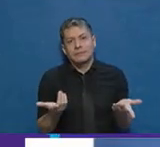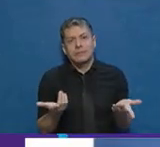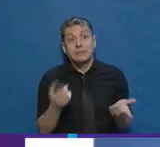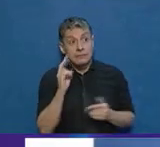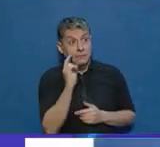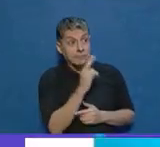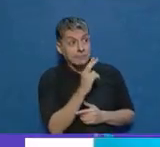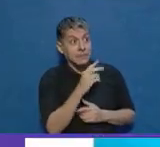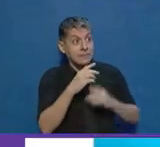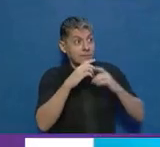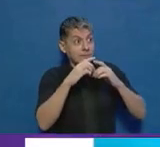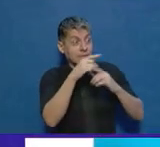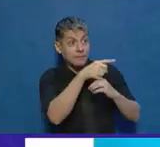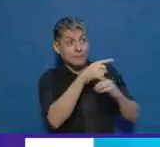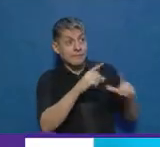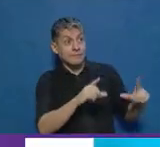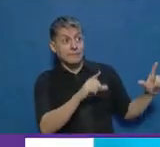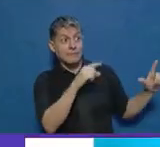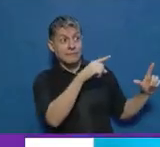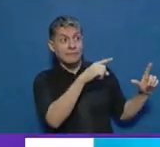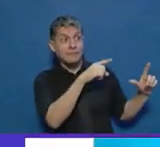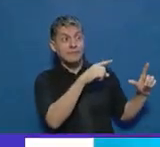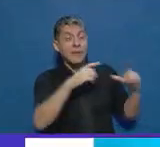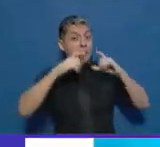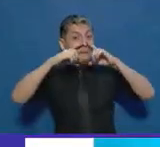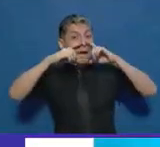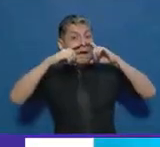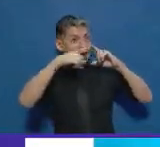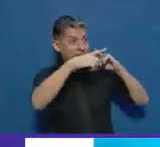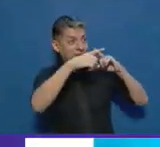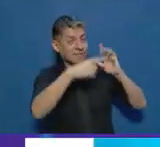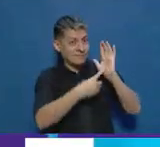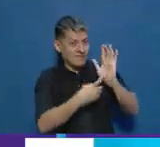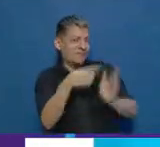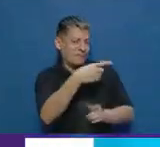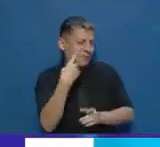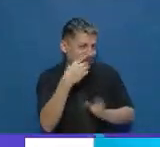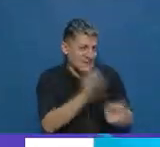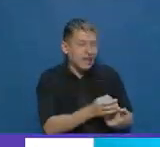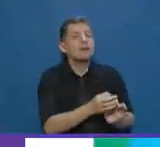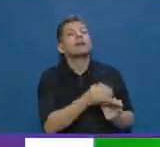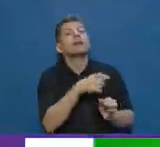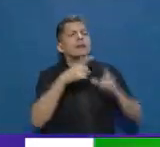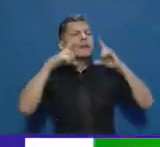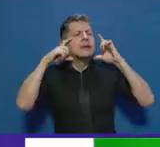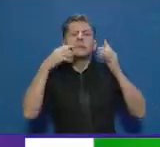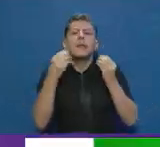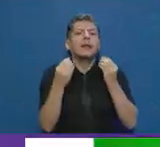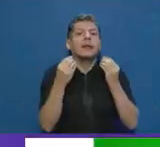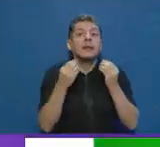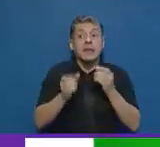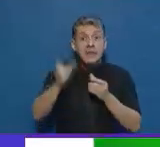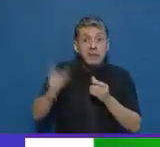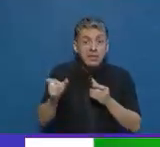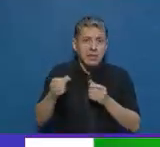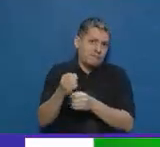se inventó para, justamente, como vos sos del ambiente y conocés, se intentaba entrenar